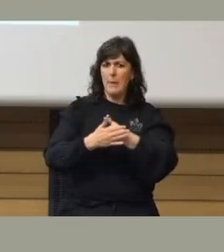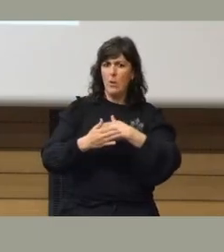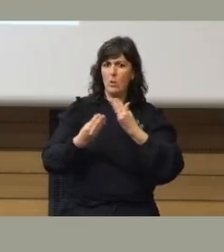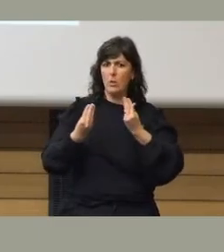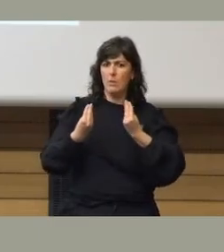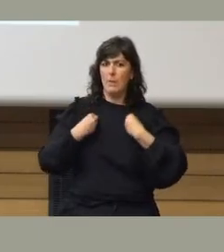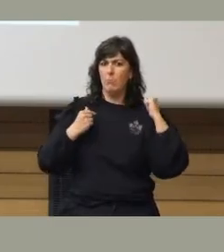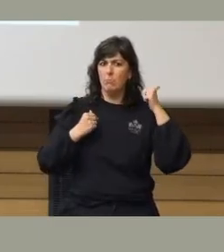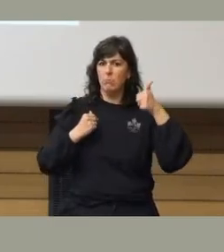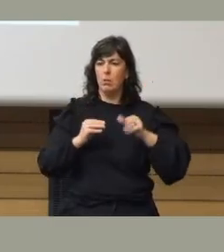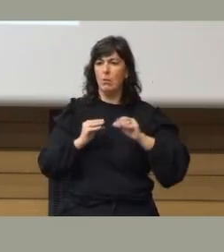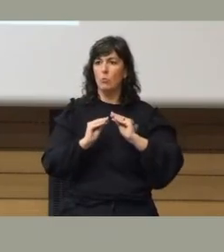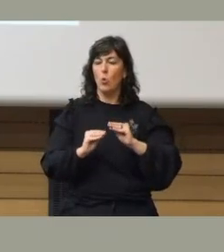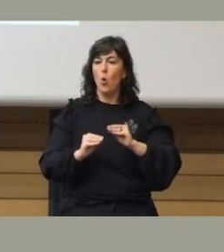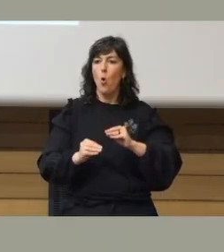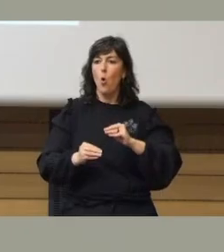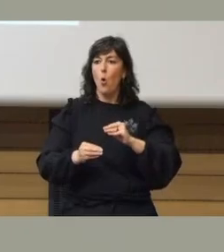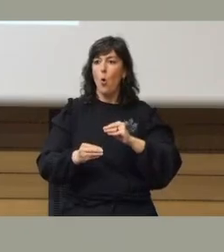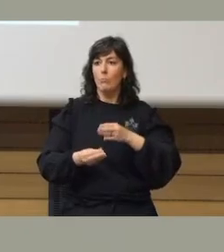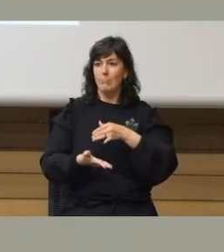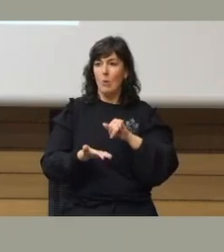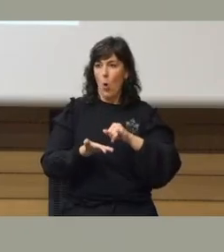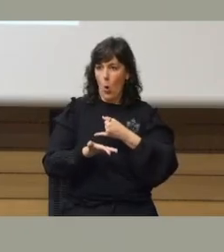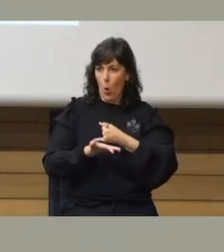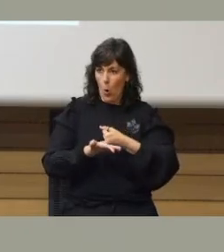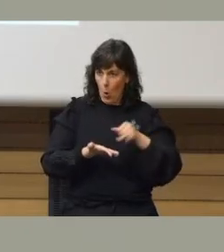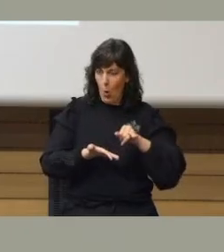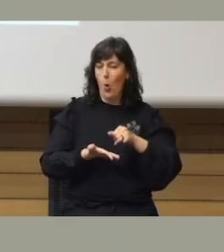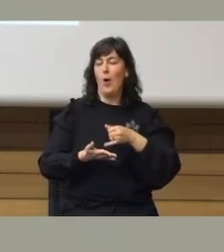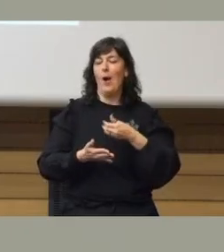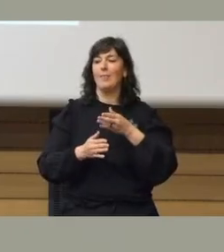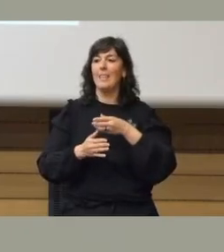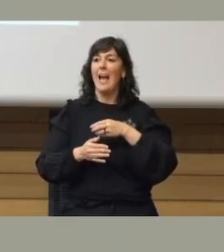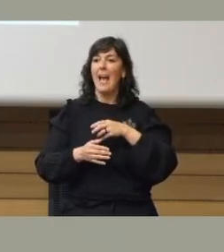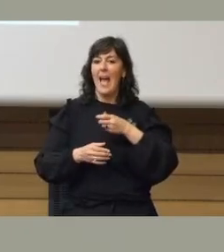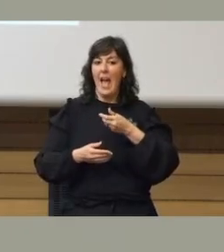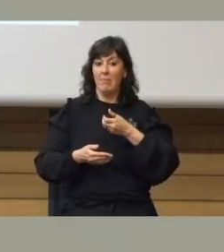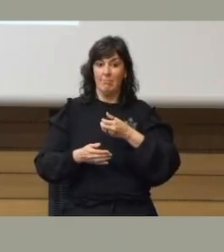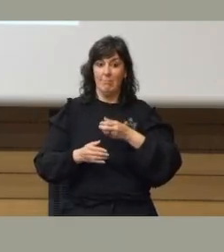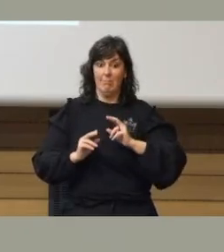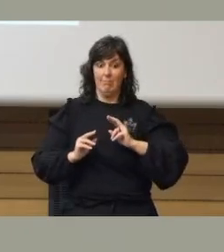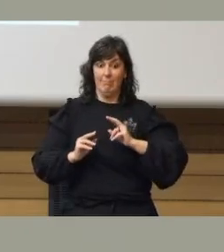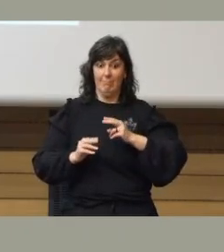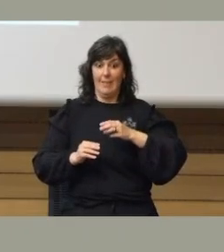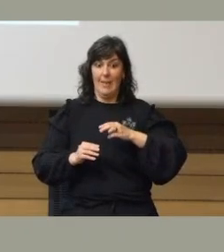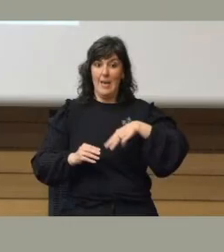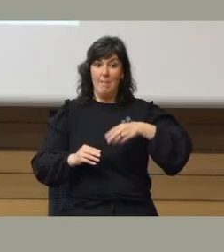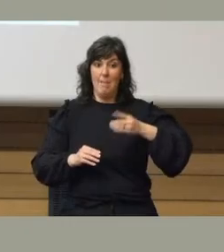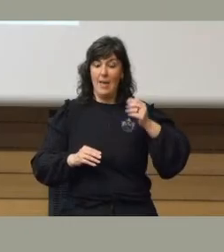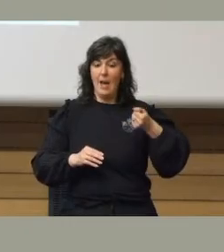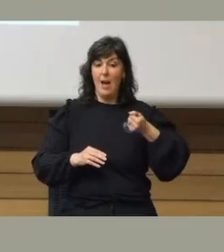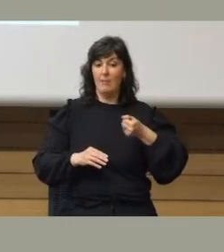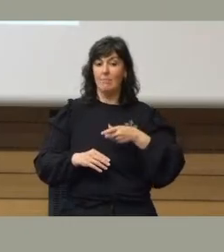Cocaína, más de 4 millones y medio. Éxtasis MDMA, más de 3 millones. Anfetaminas, más de 2 millones.